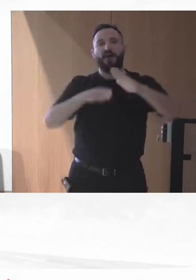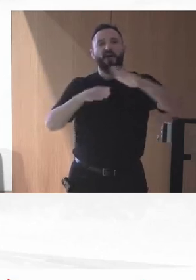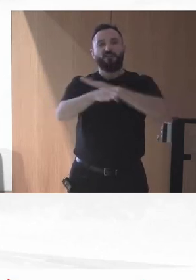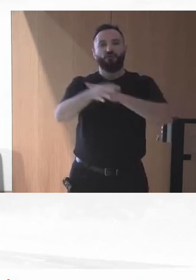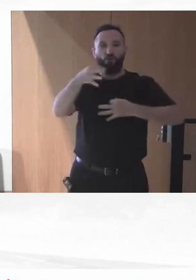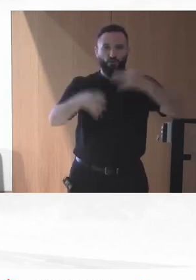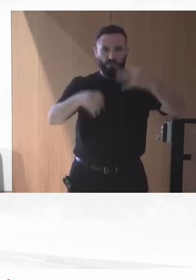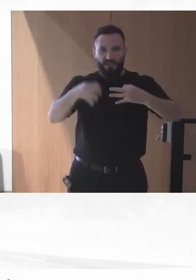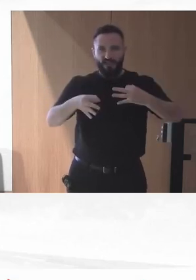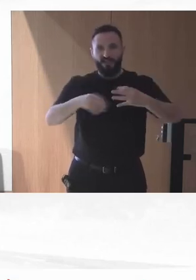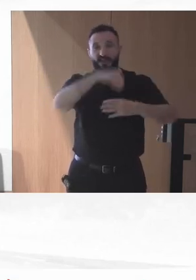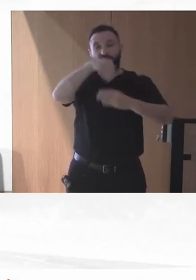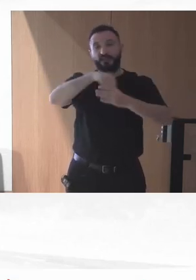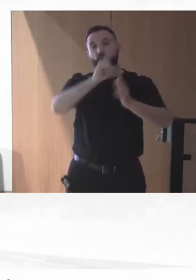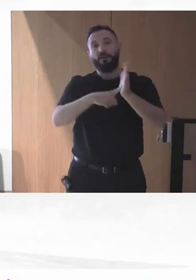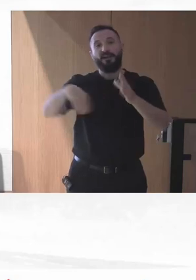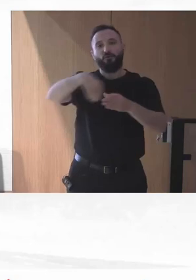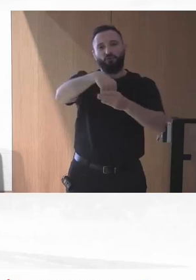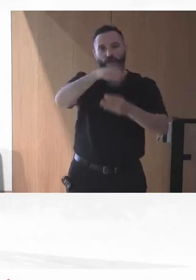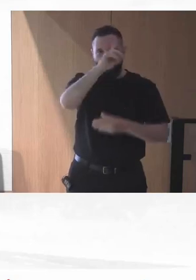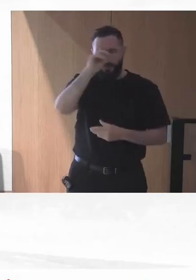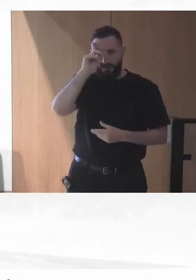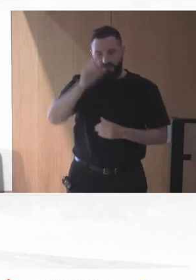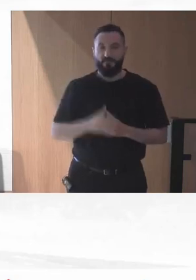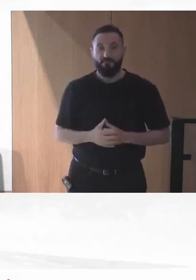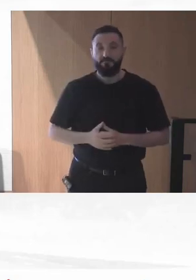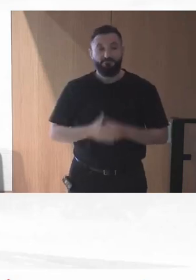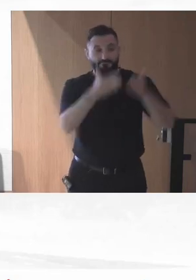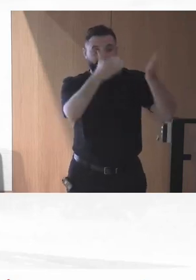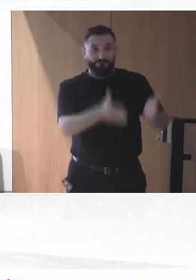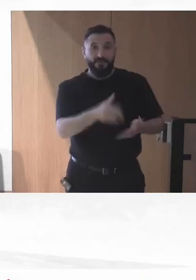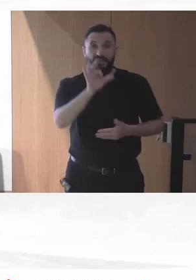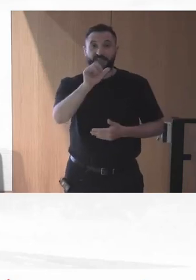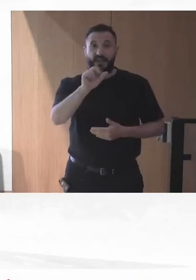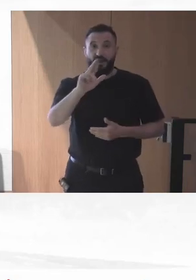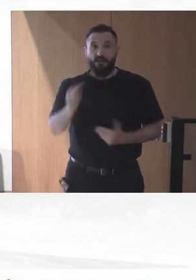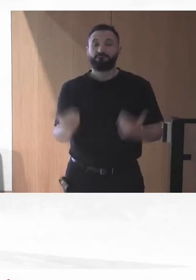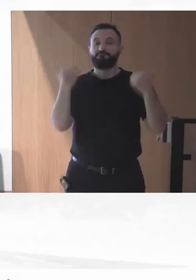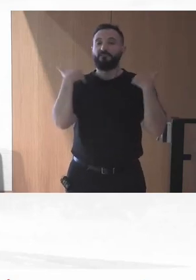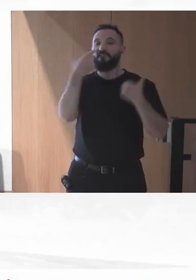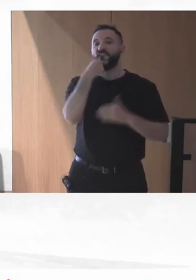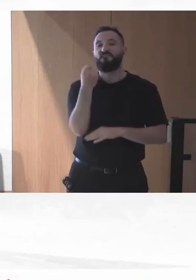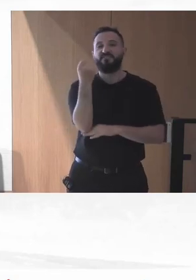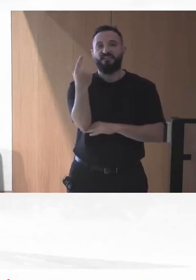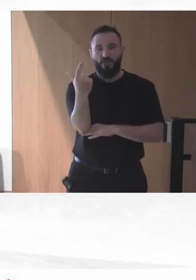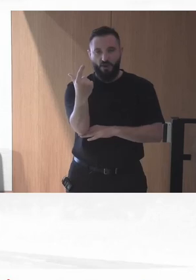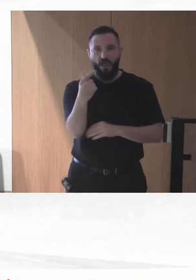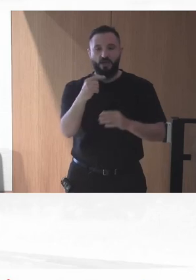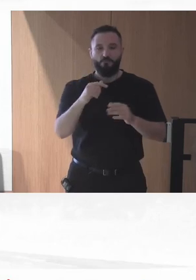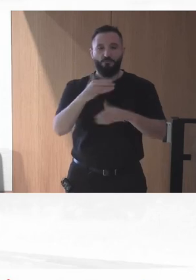justicia en Plena Inclusión Madrid. Ella es una facilitadora procesal y ha